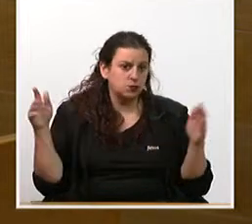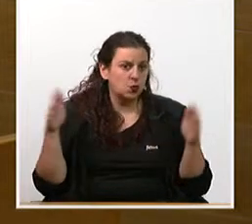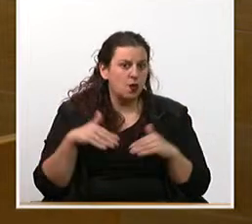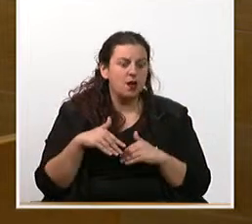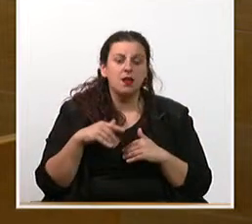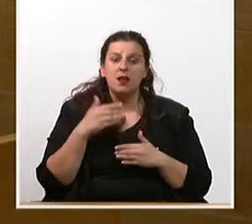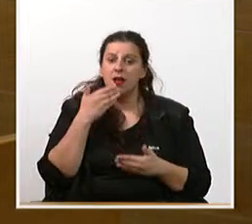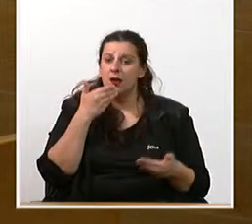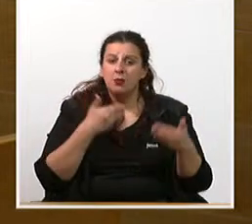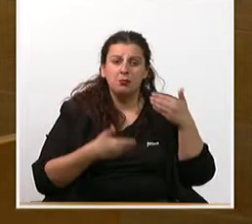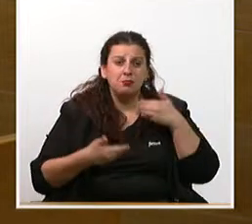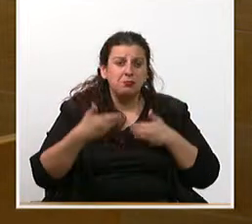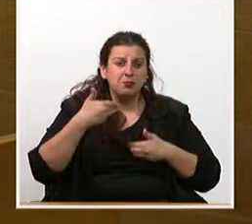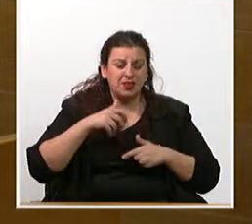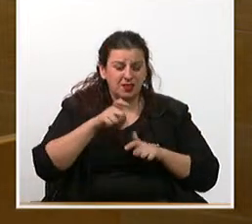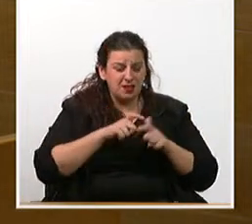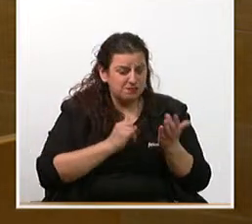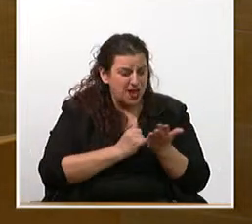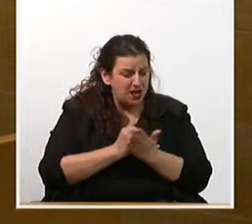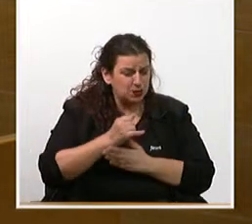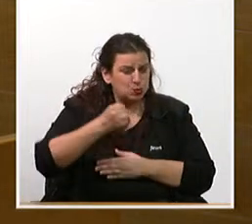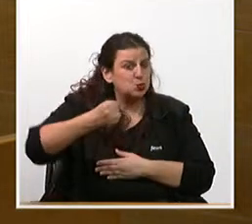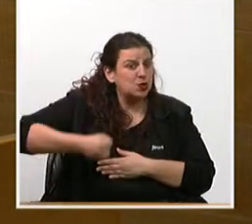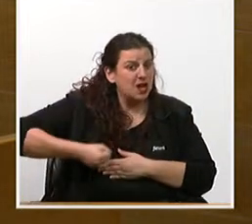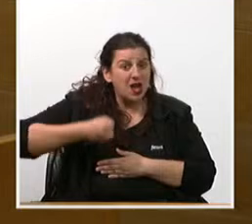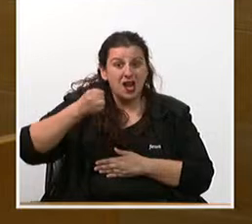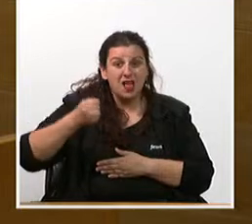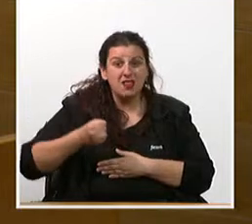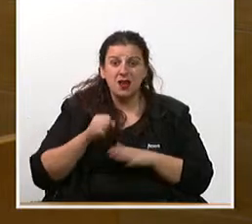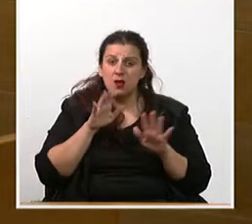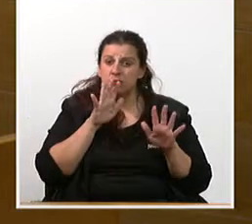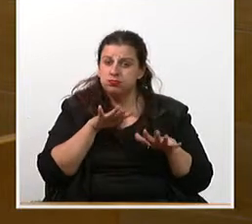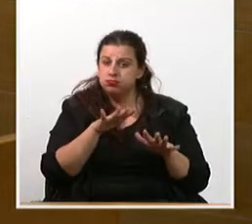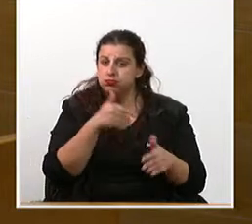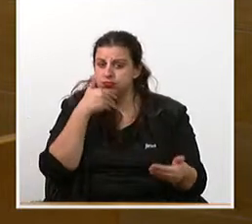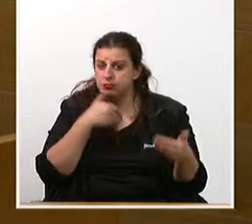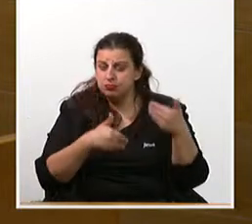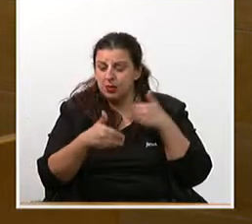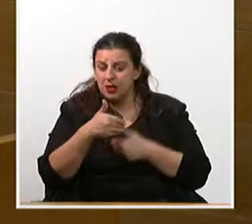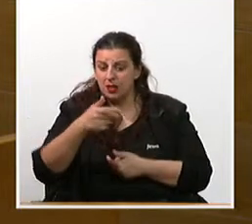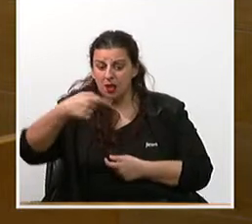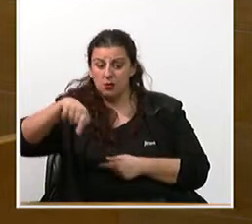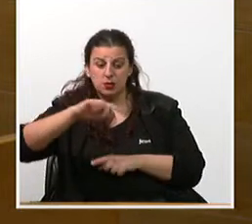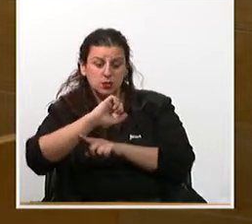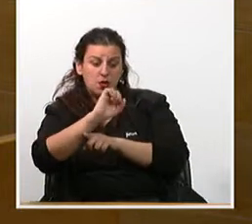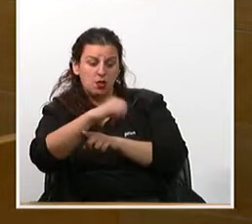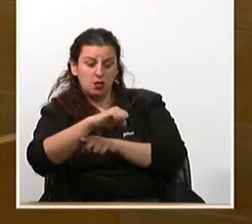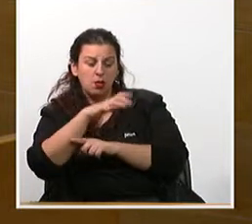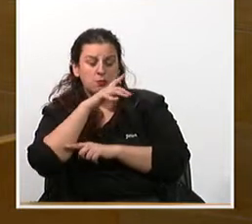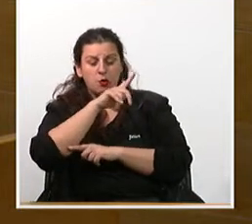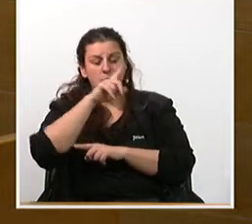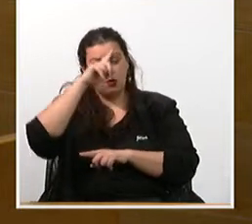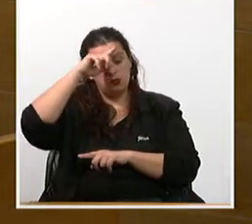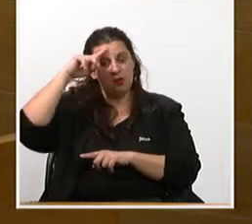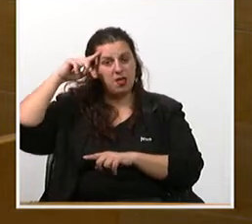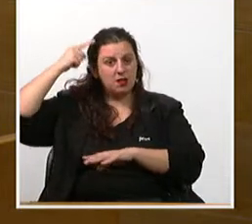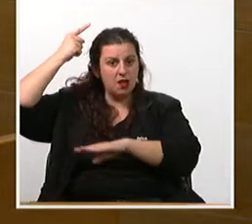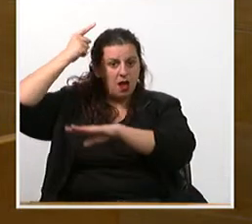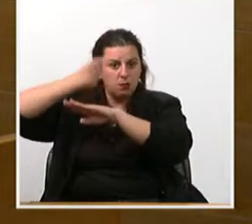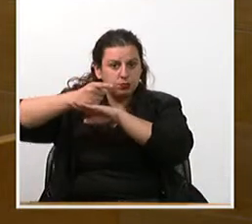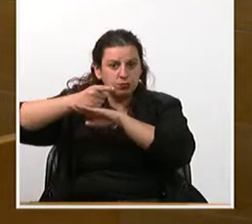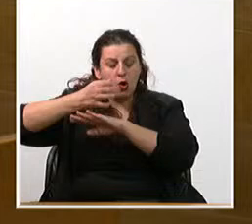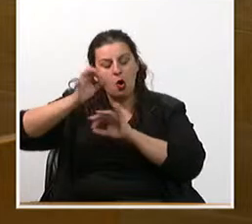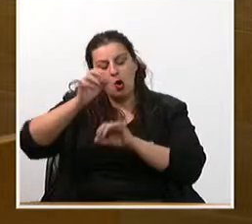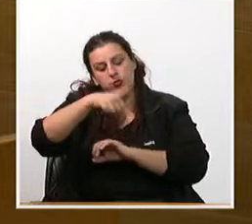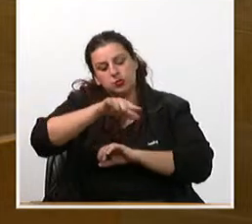a gritos nuestros agricultores y ganaderos hoy mismo piensan darles la espalda porque se lo ordenen desde Madrid o serán valientes y